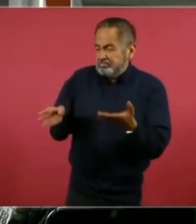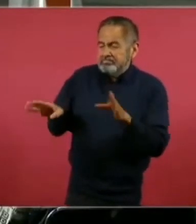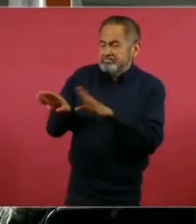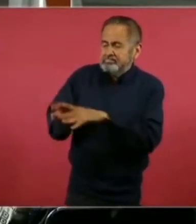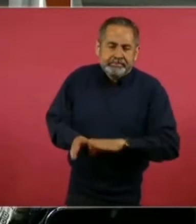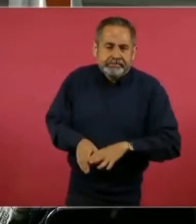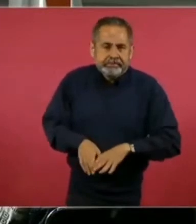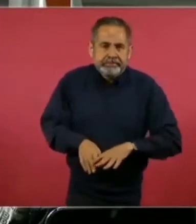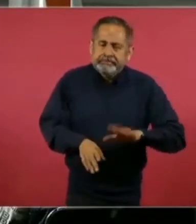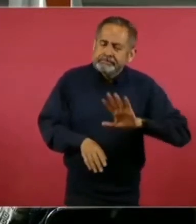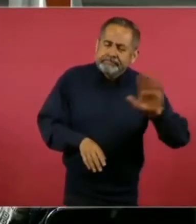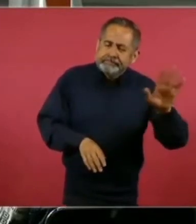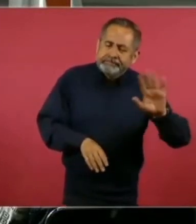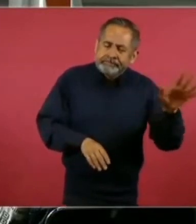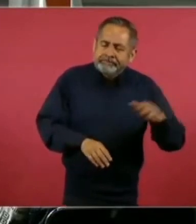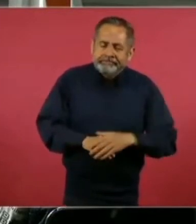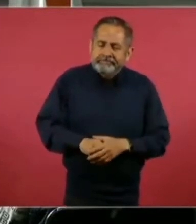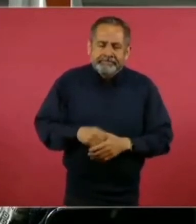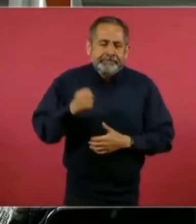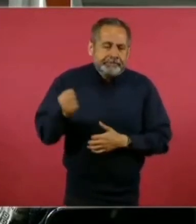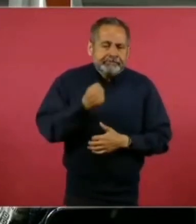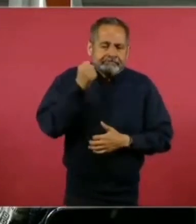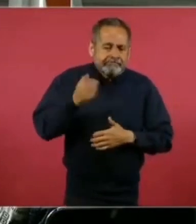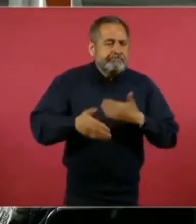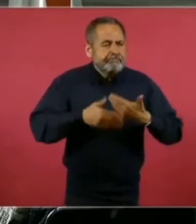Afortunadamente fue cambiando